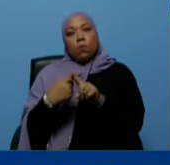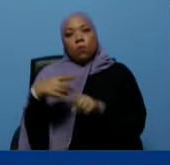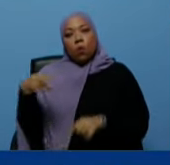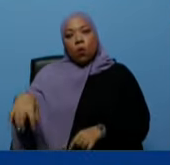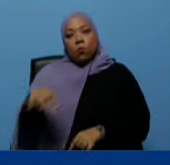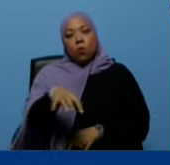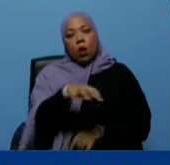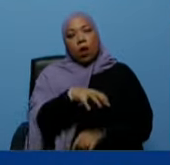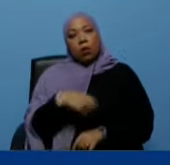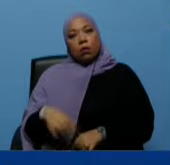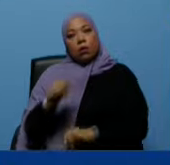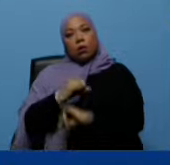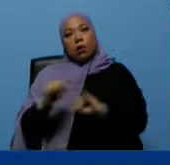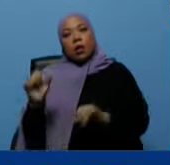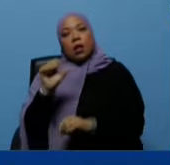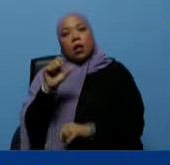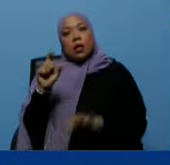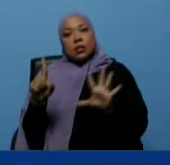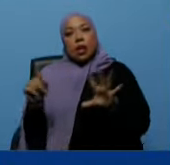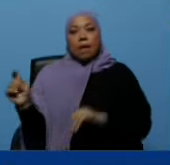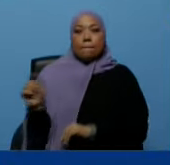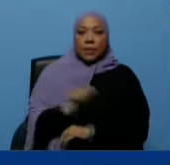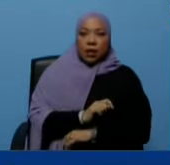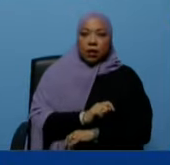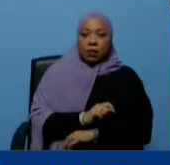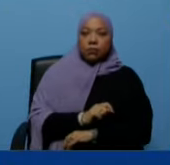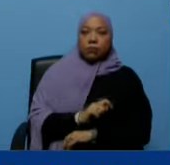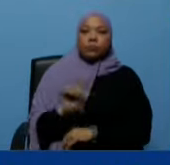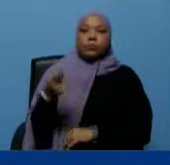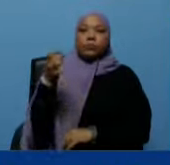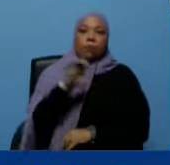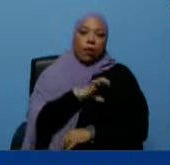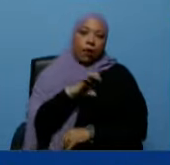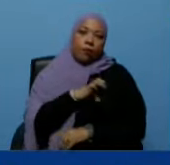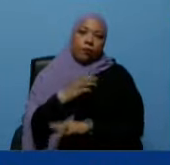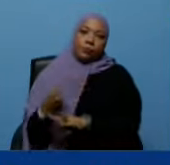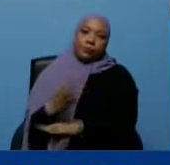que termine el semestre, antes que llegue el primero de enero,